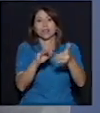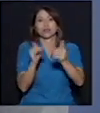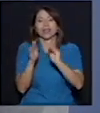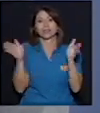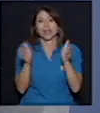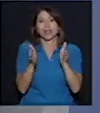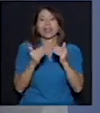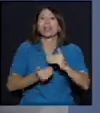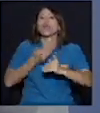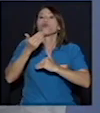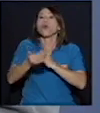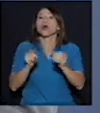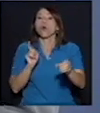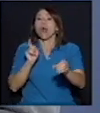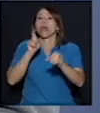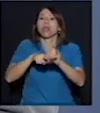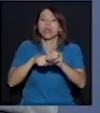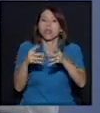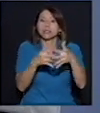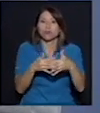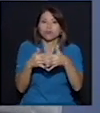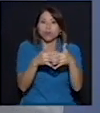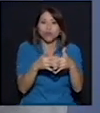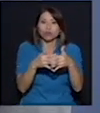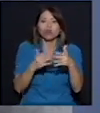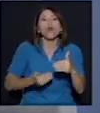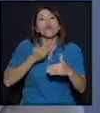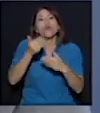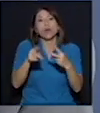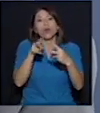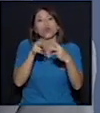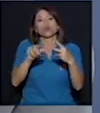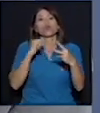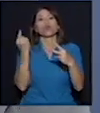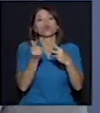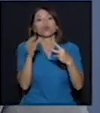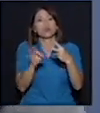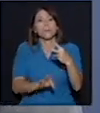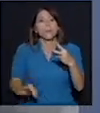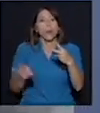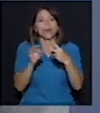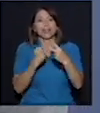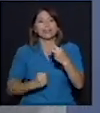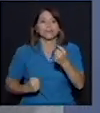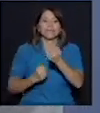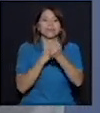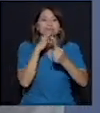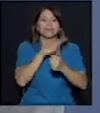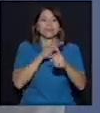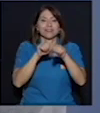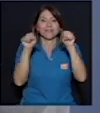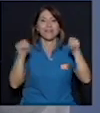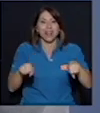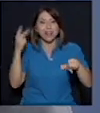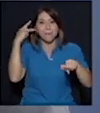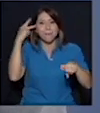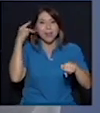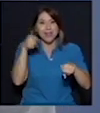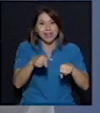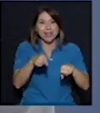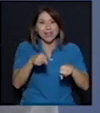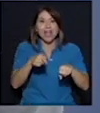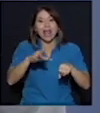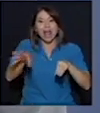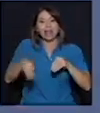Estados Unidos, luego intervienen dos grupos importantísimos a favor del régimen que agregan milicias entrenadas y que